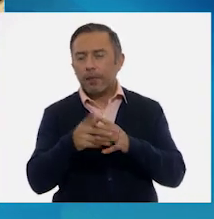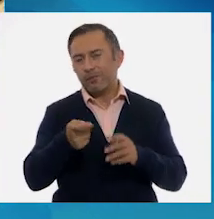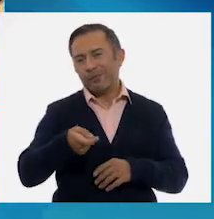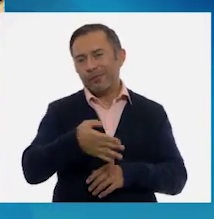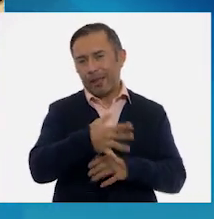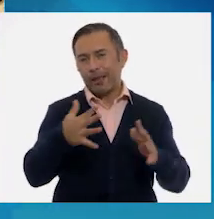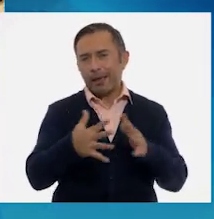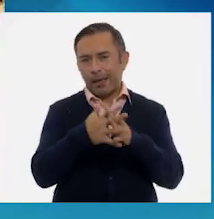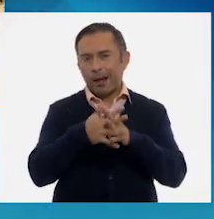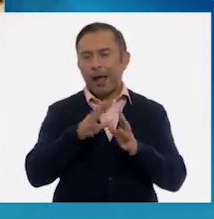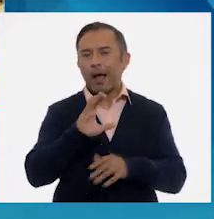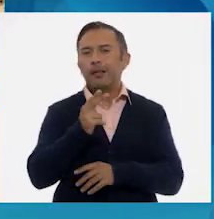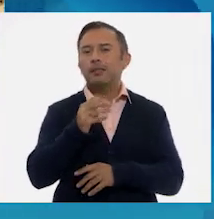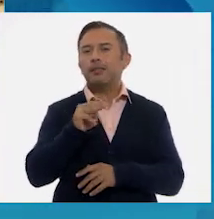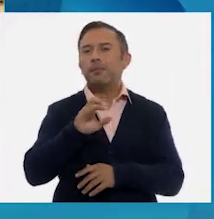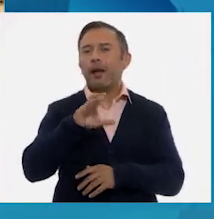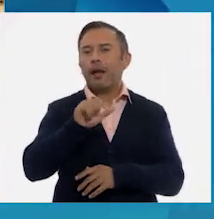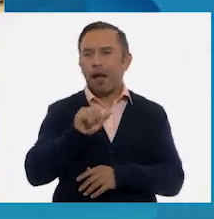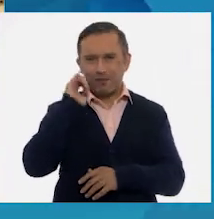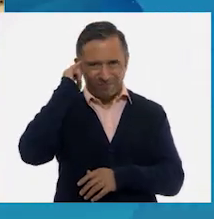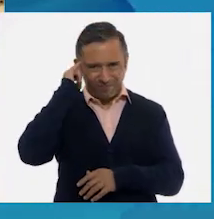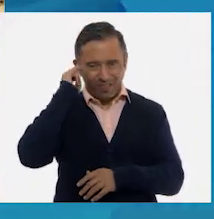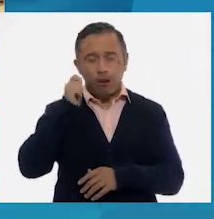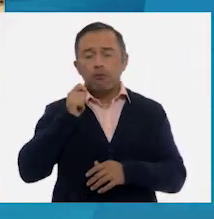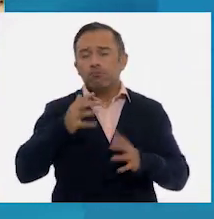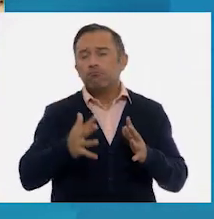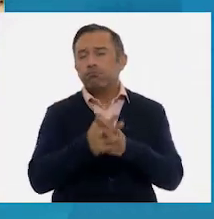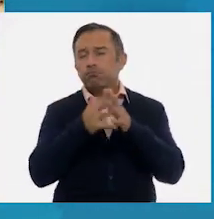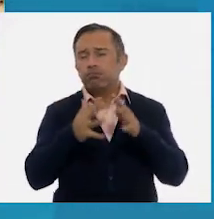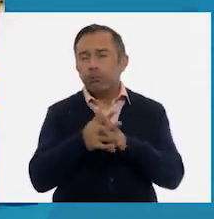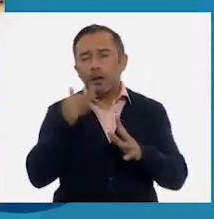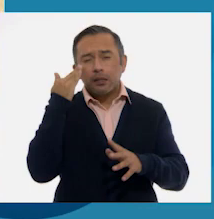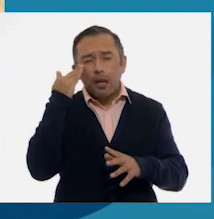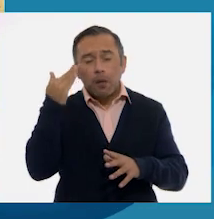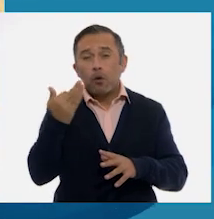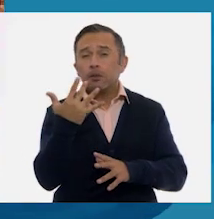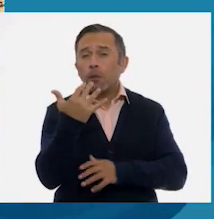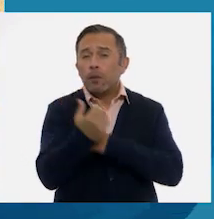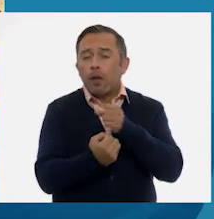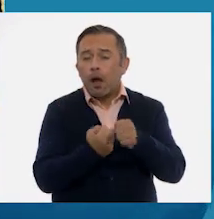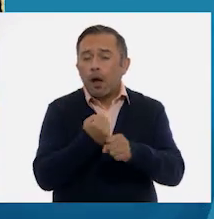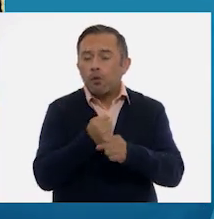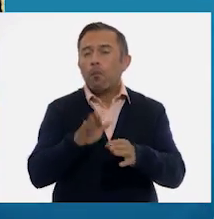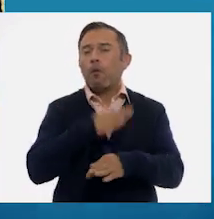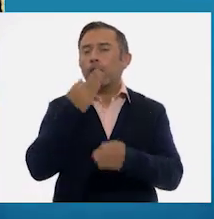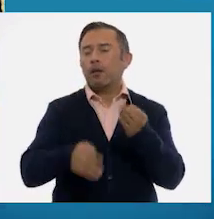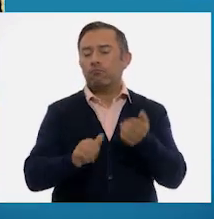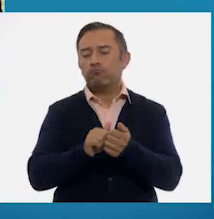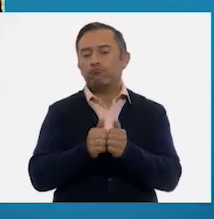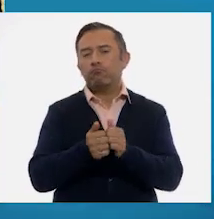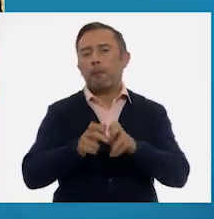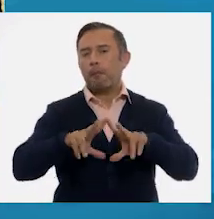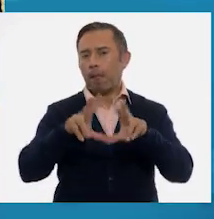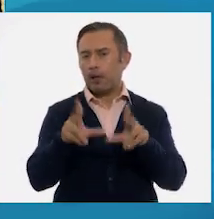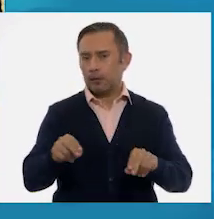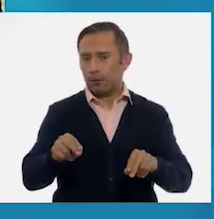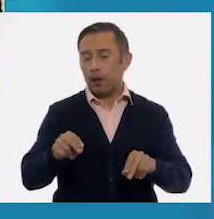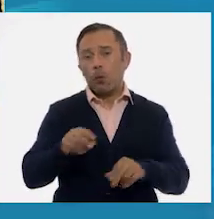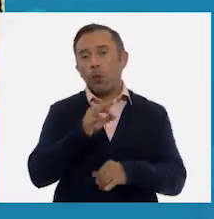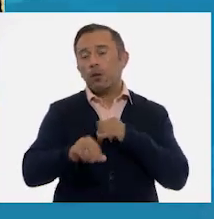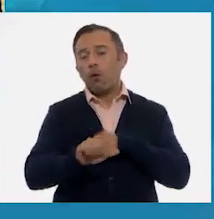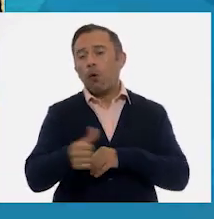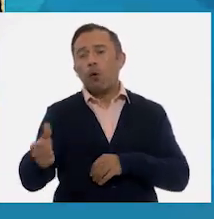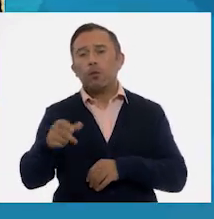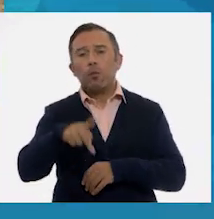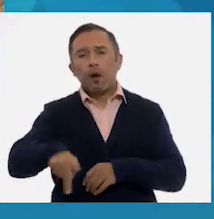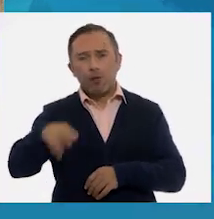Chichimeca. La pacificación llegó después de casi 50 años. Finalmente, otro grupo étnico que se rebeló fue el de